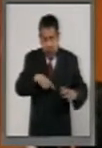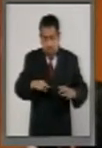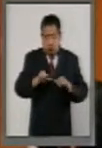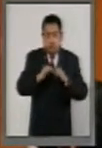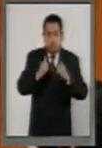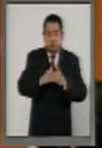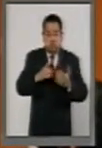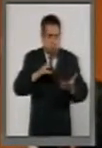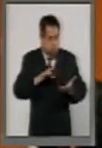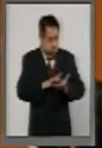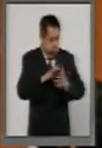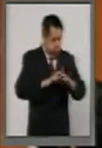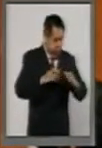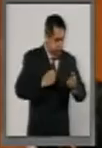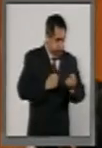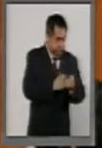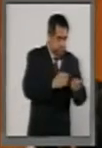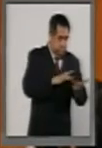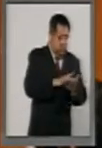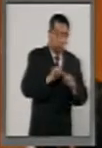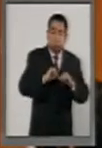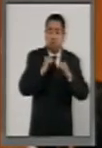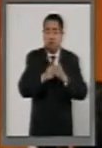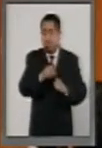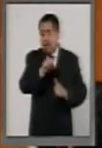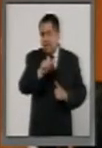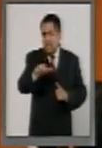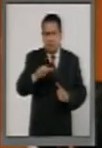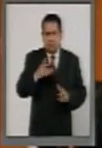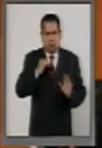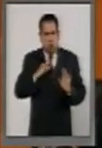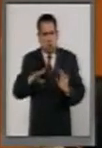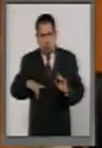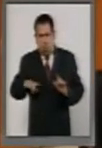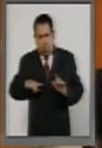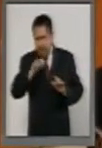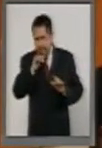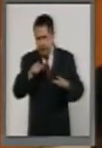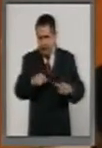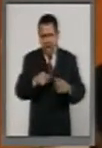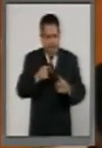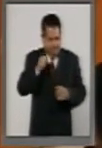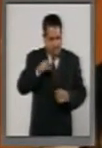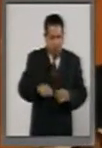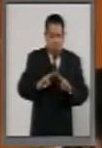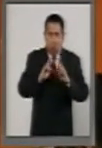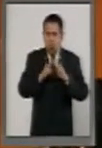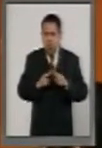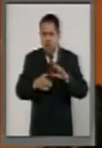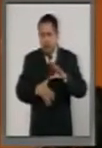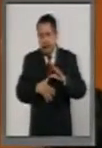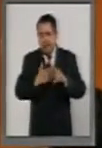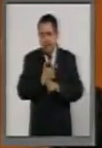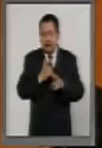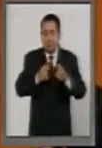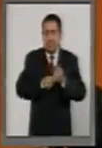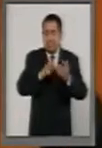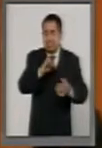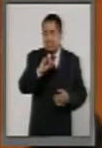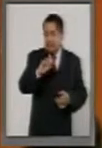pueda tener en este tema organizaciones sin fines de lucro como la Unión Americana de Libertades